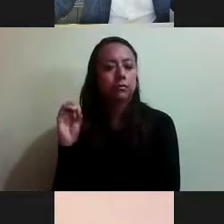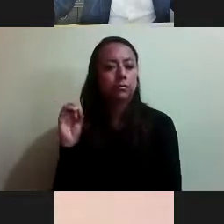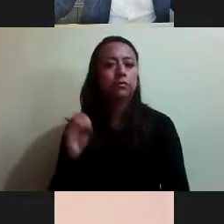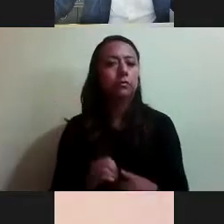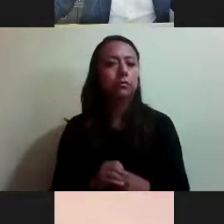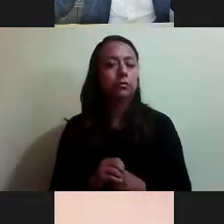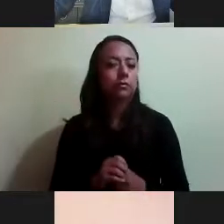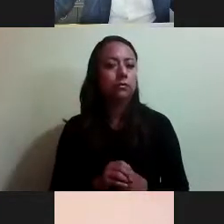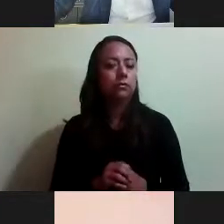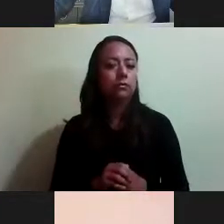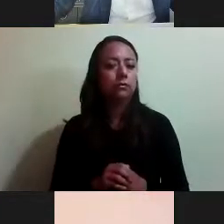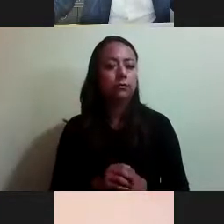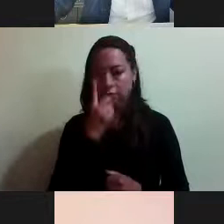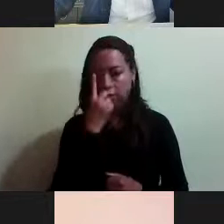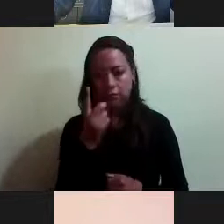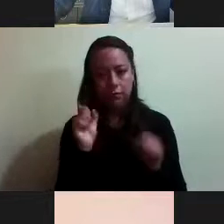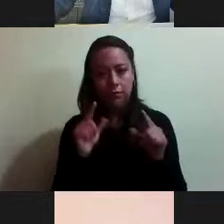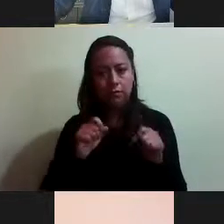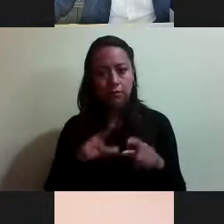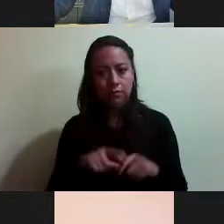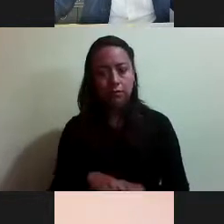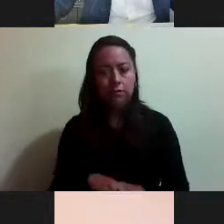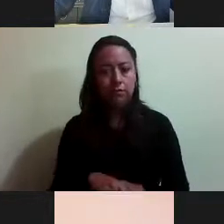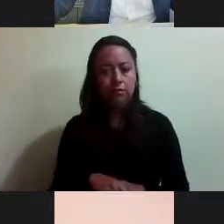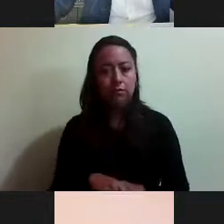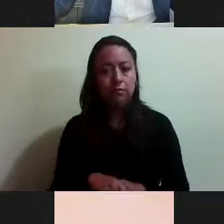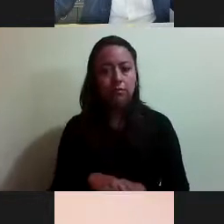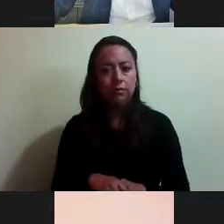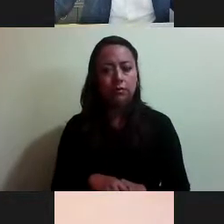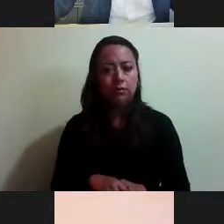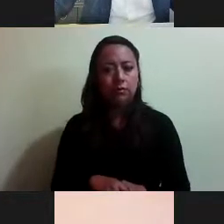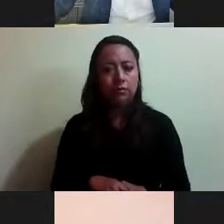¿no? Haremos las corridas